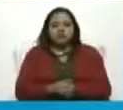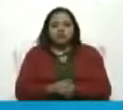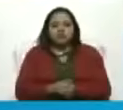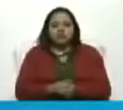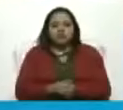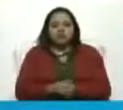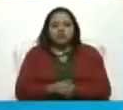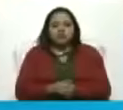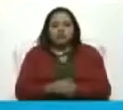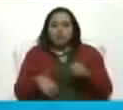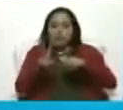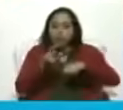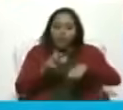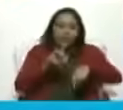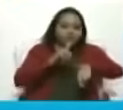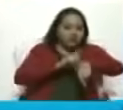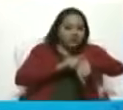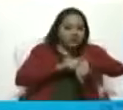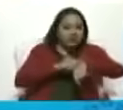Y yo,